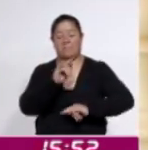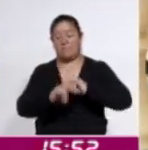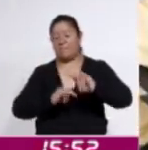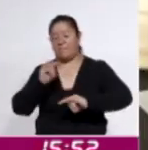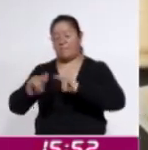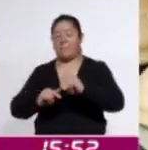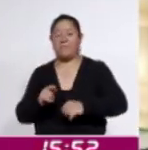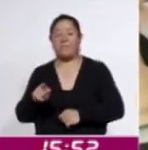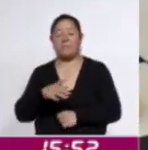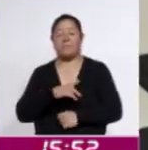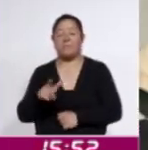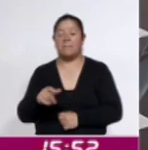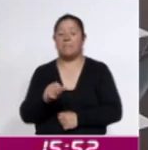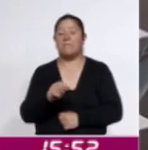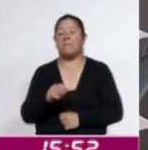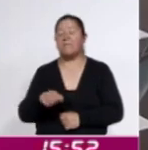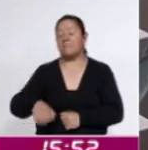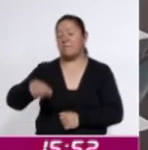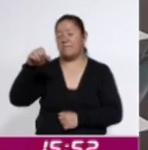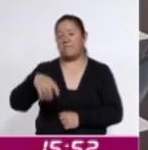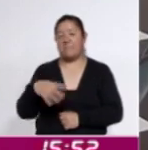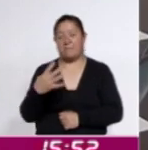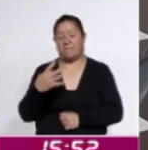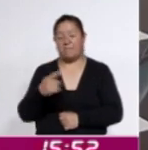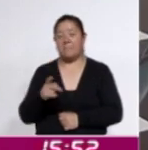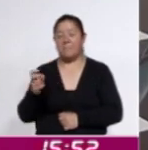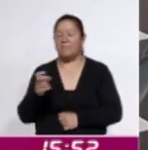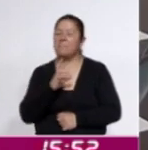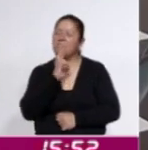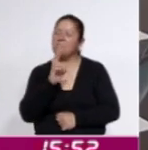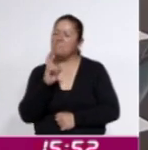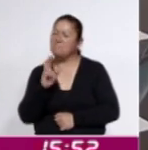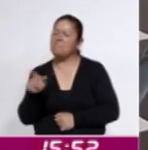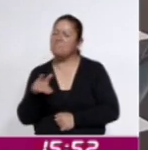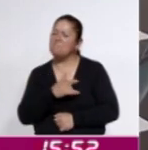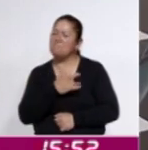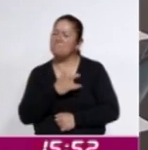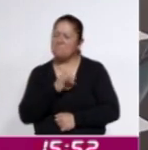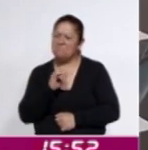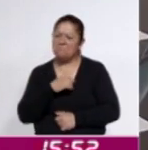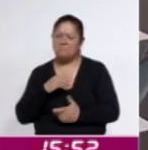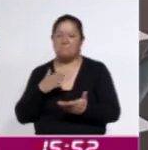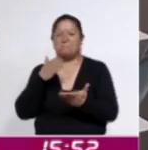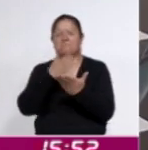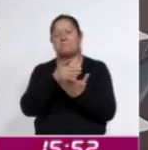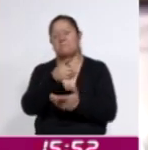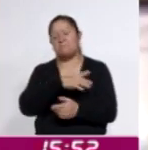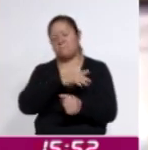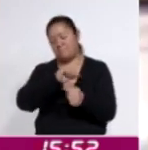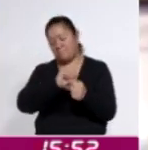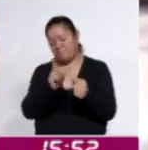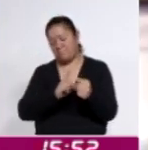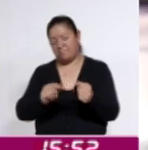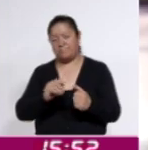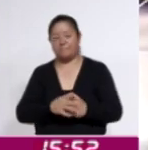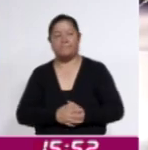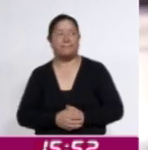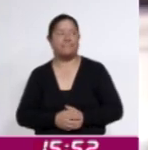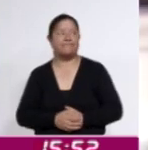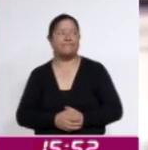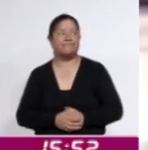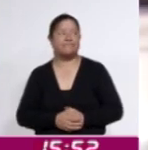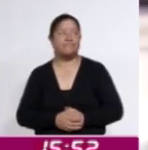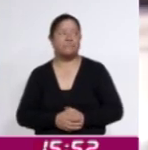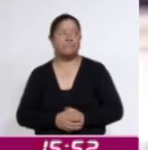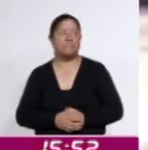Ferias, en la categoría sub-14. Este resultado la motiva para mostrar ese talento en competencias de corte nacional. La verdad es que